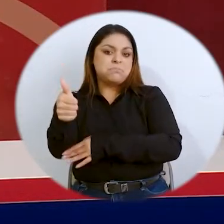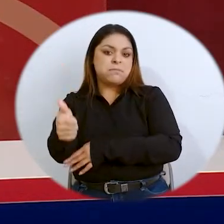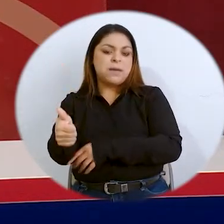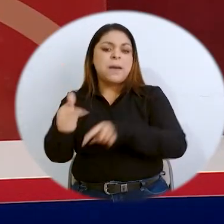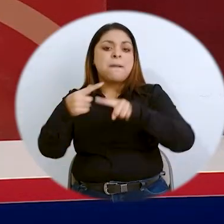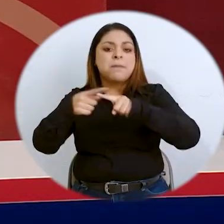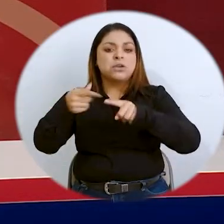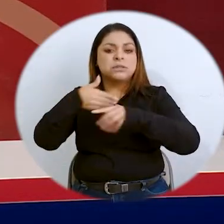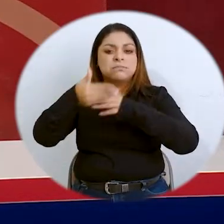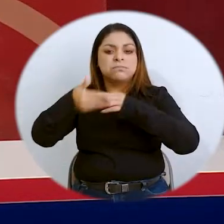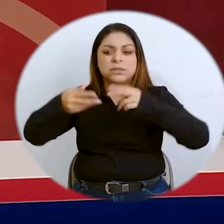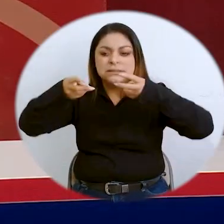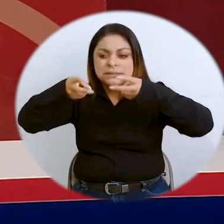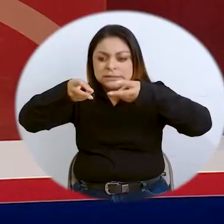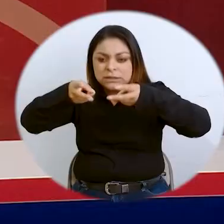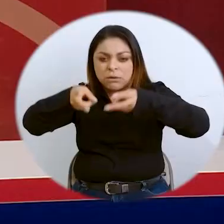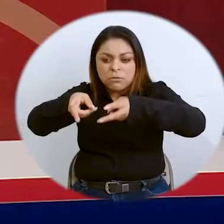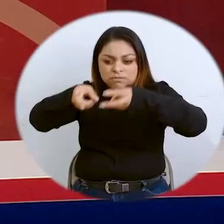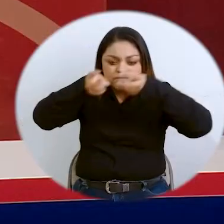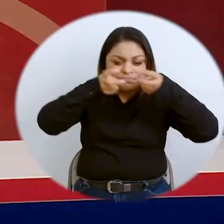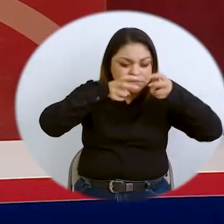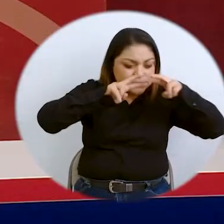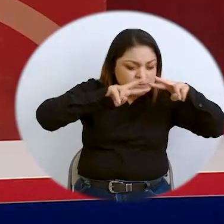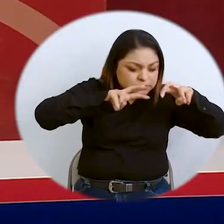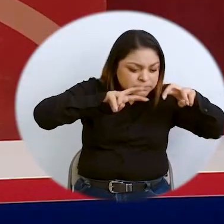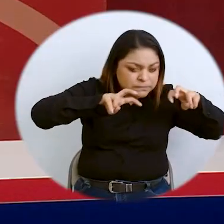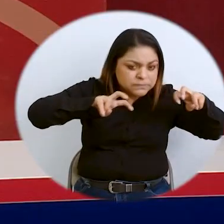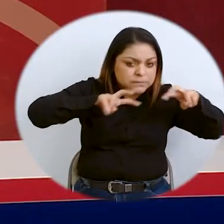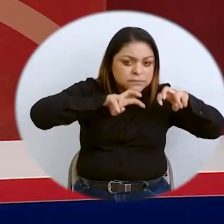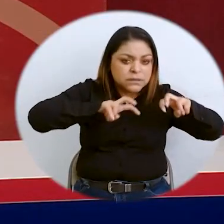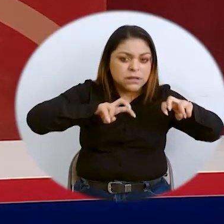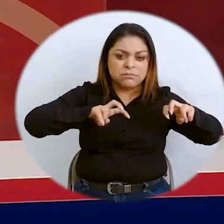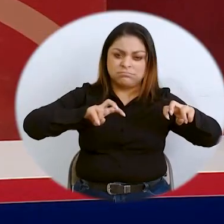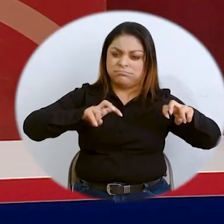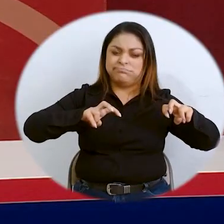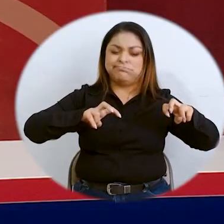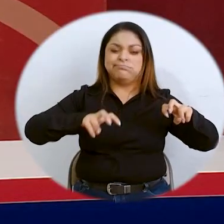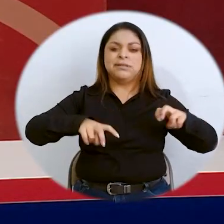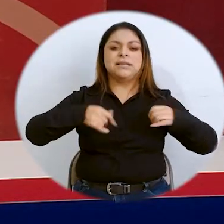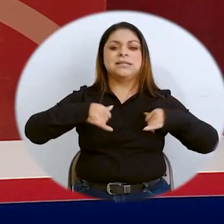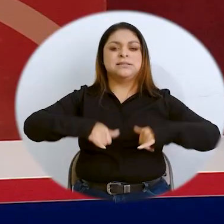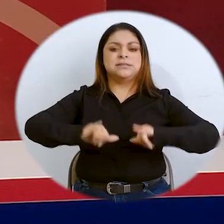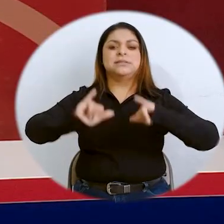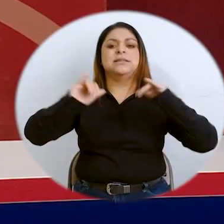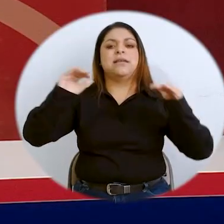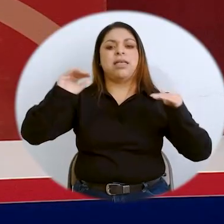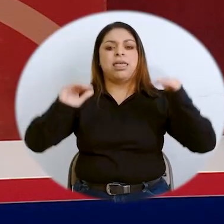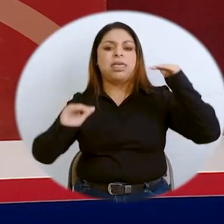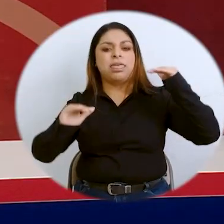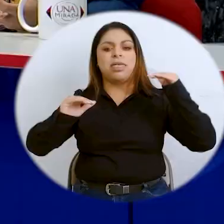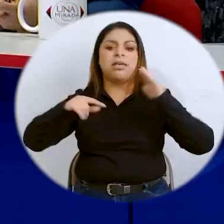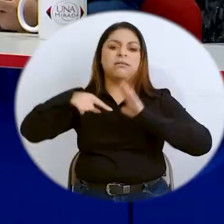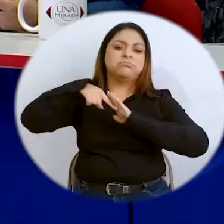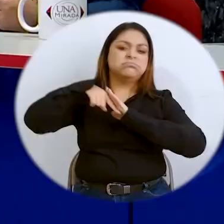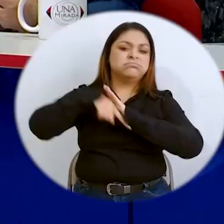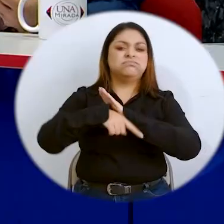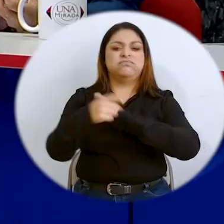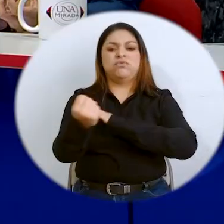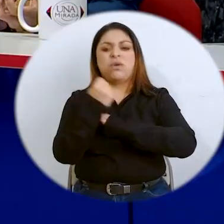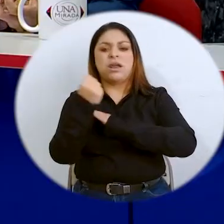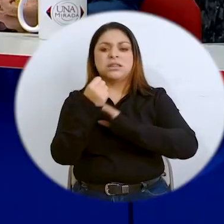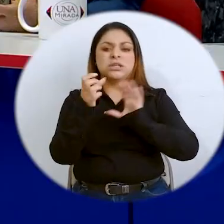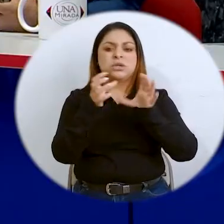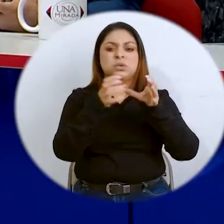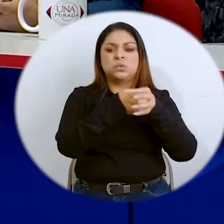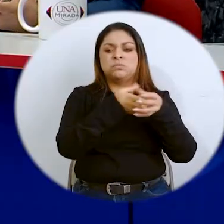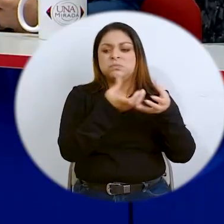cuando nosotros llegamos a desagregar la información, ahí es donde encontramos que las brechas se siguen profundizando, que hay desigualdades, que hay grupos